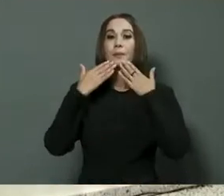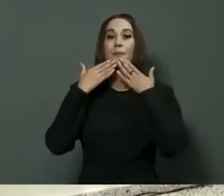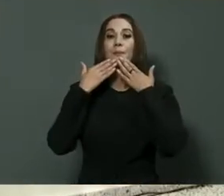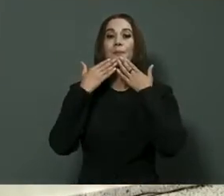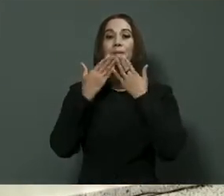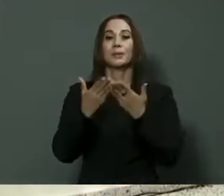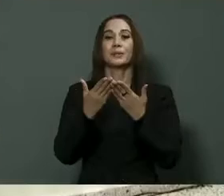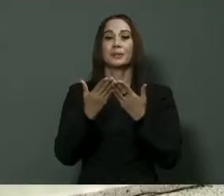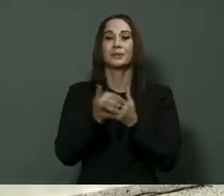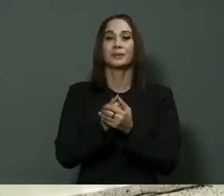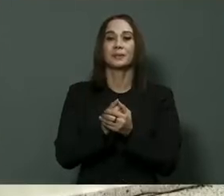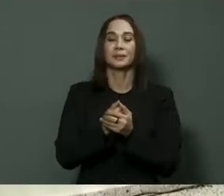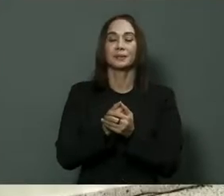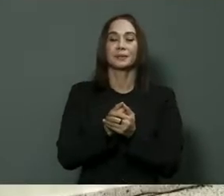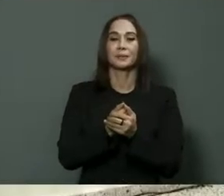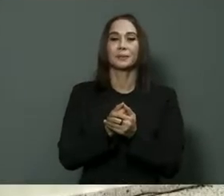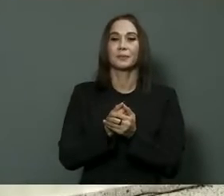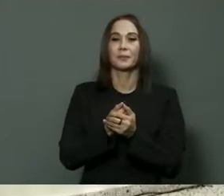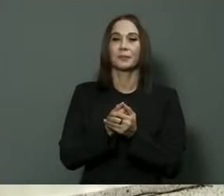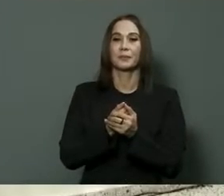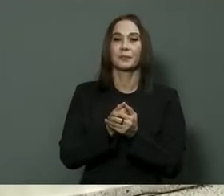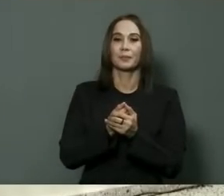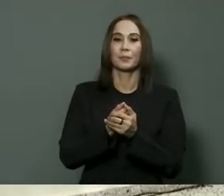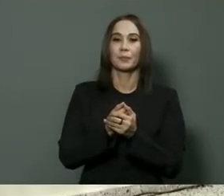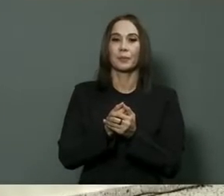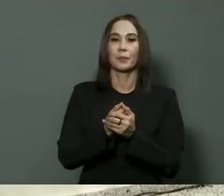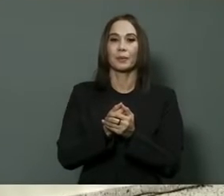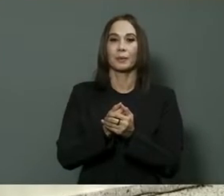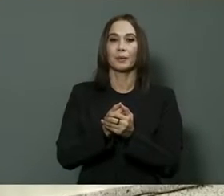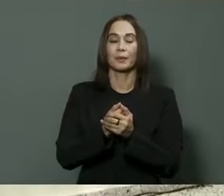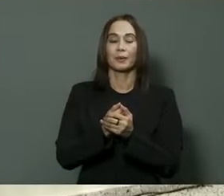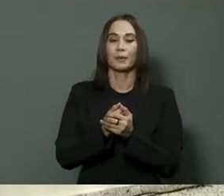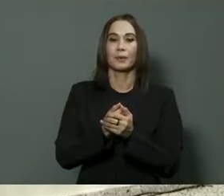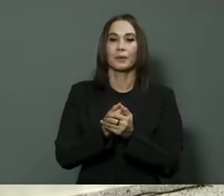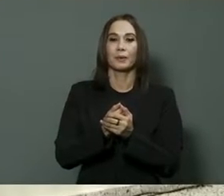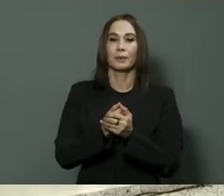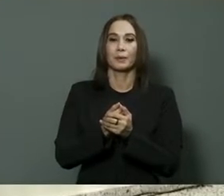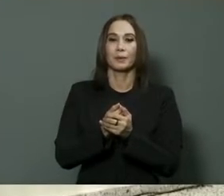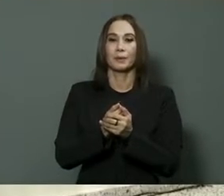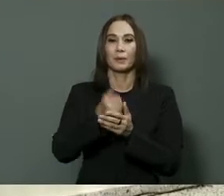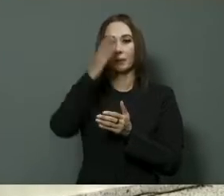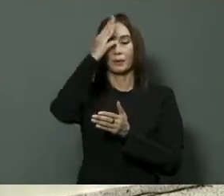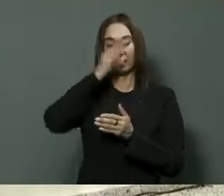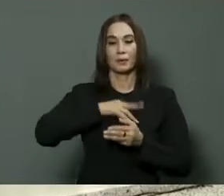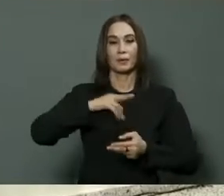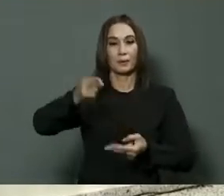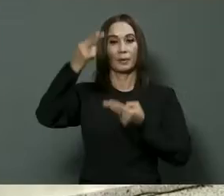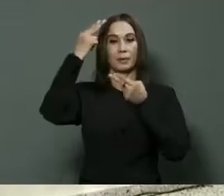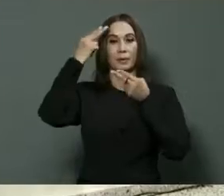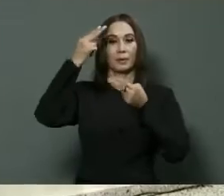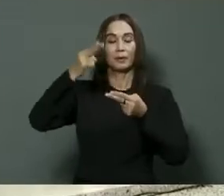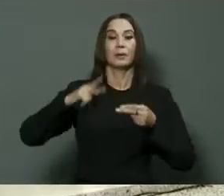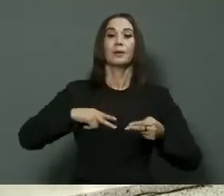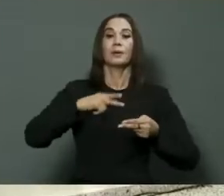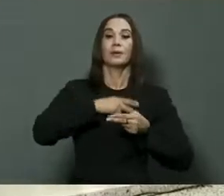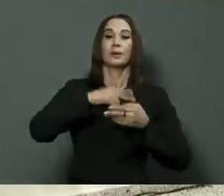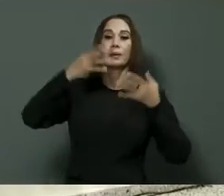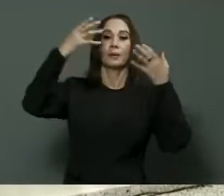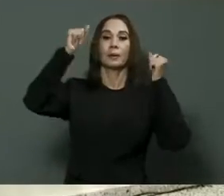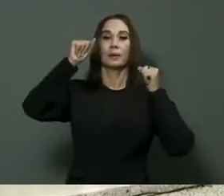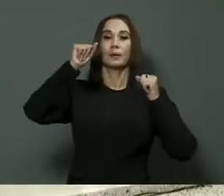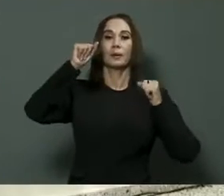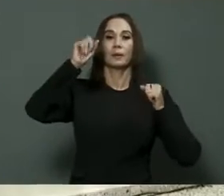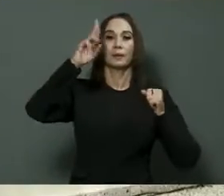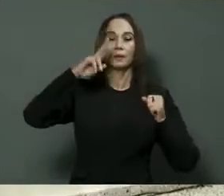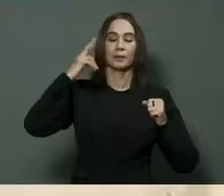Muchas gracias, señora excelentísima vicepresidenta de la República.